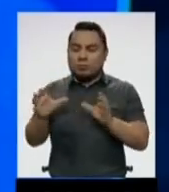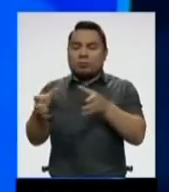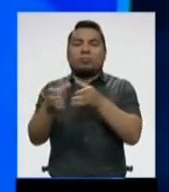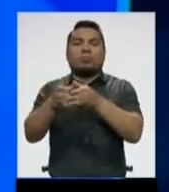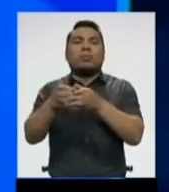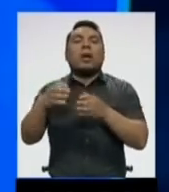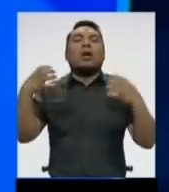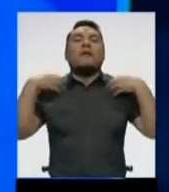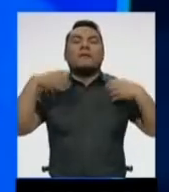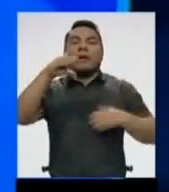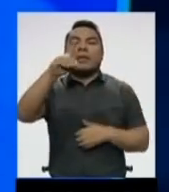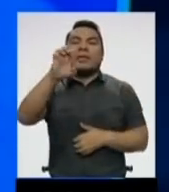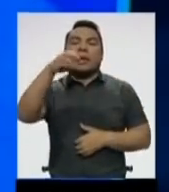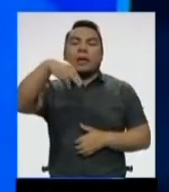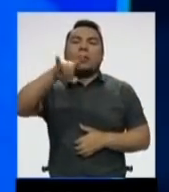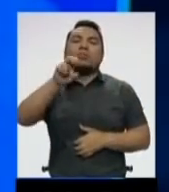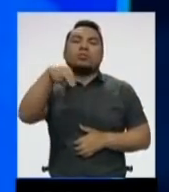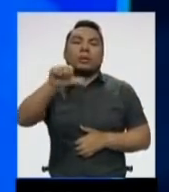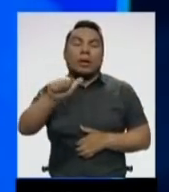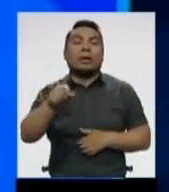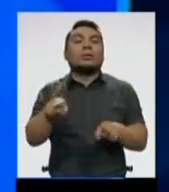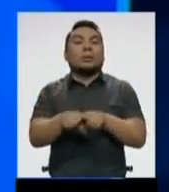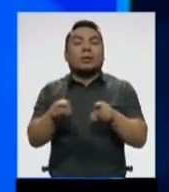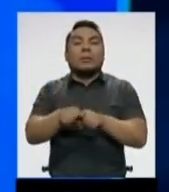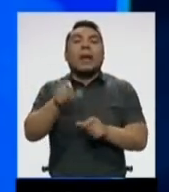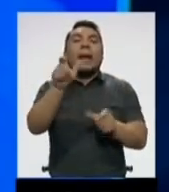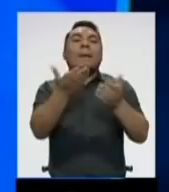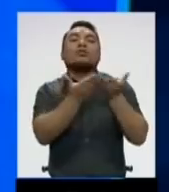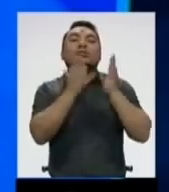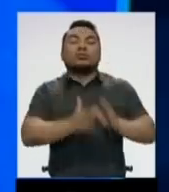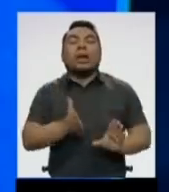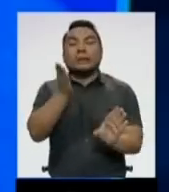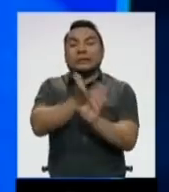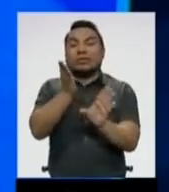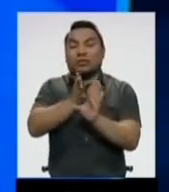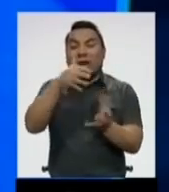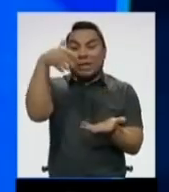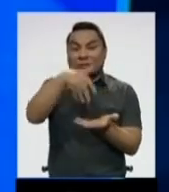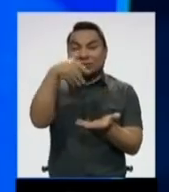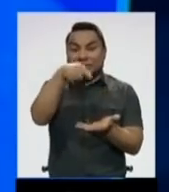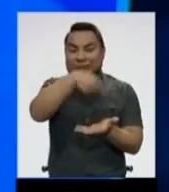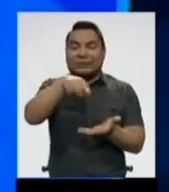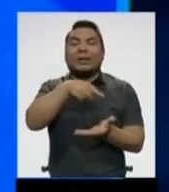los alumnos de los últimos años de psicología que tienen que hacer